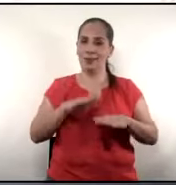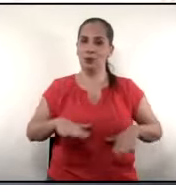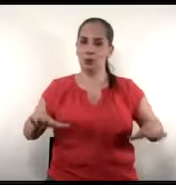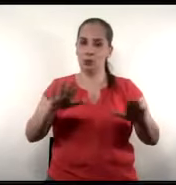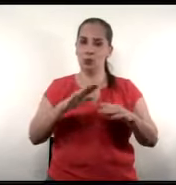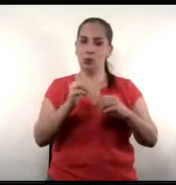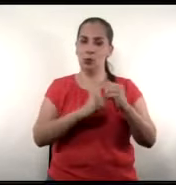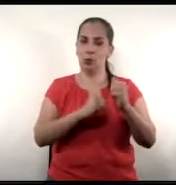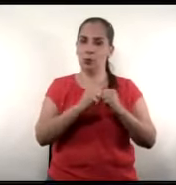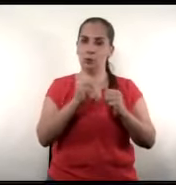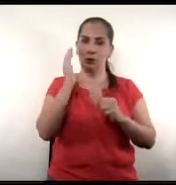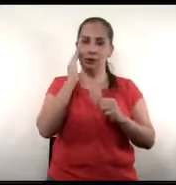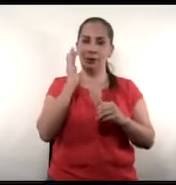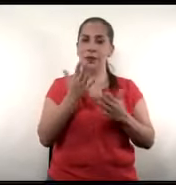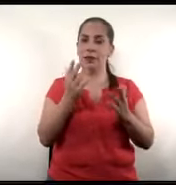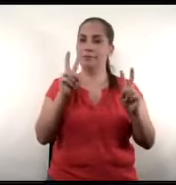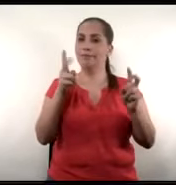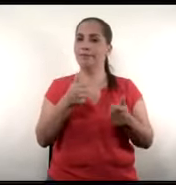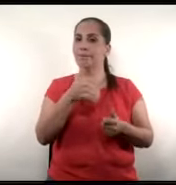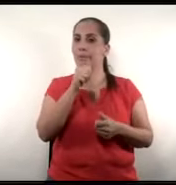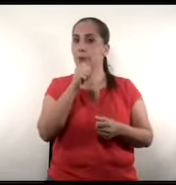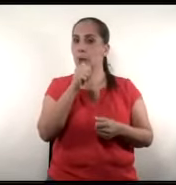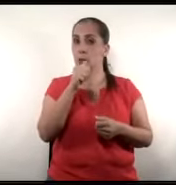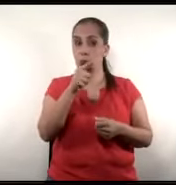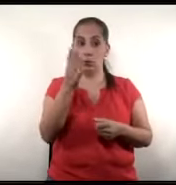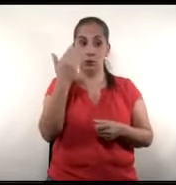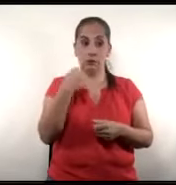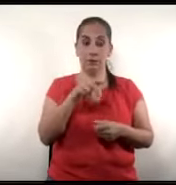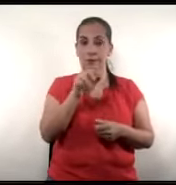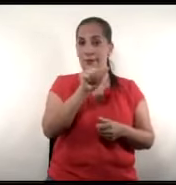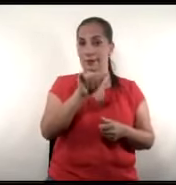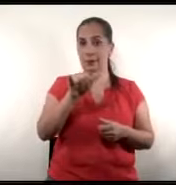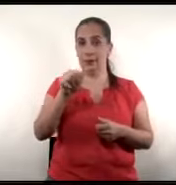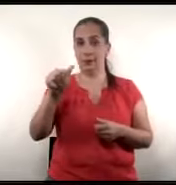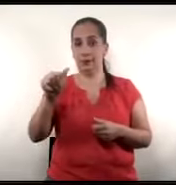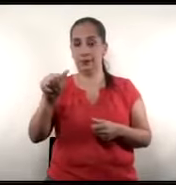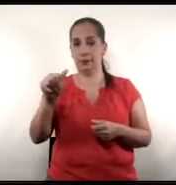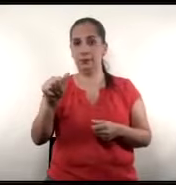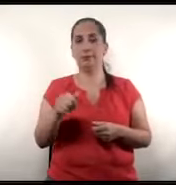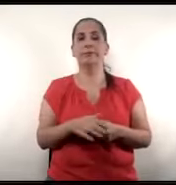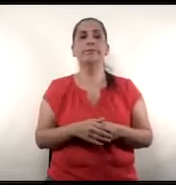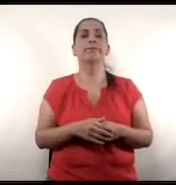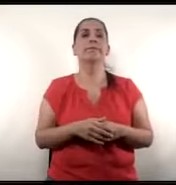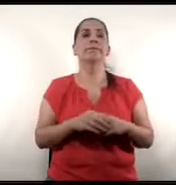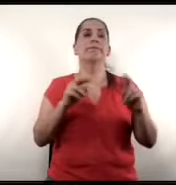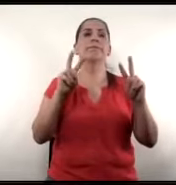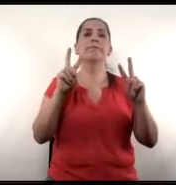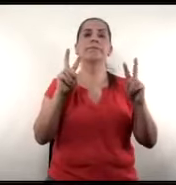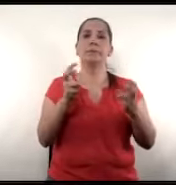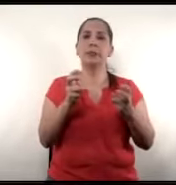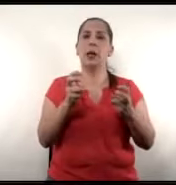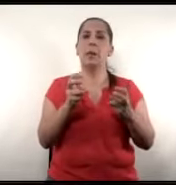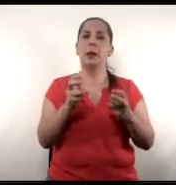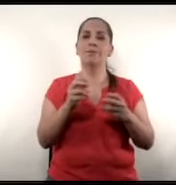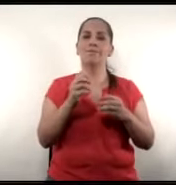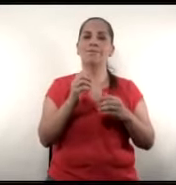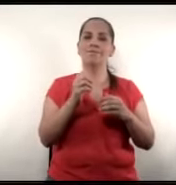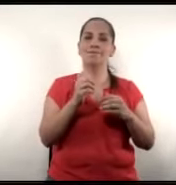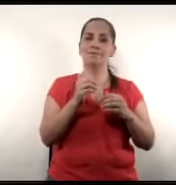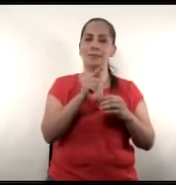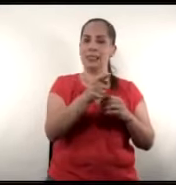construcción y es el agua. Usted habló ahora de la IA. El tema de obra en ese sentido causa